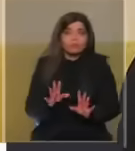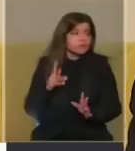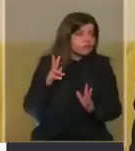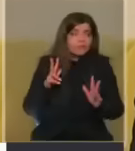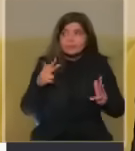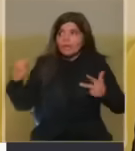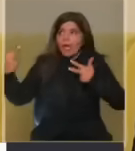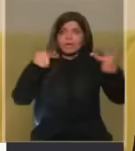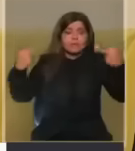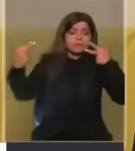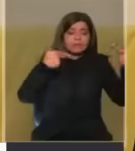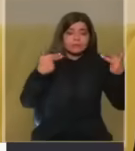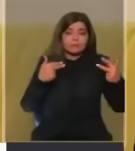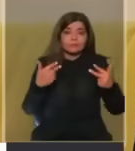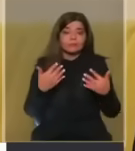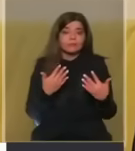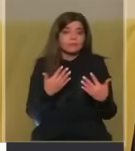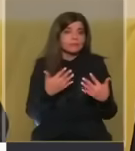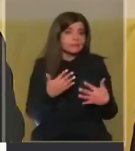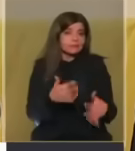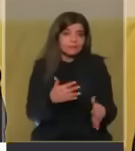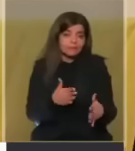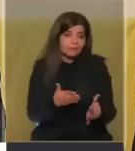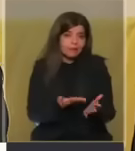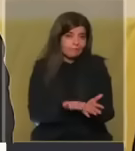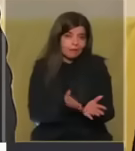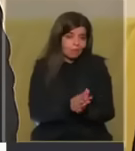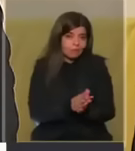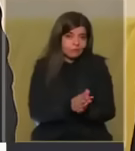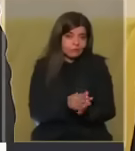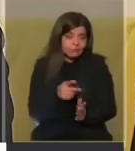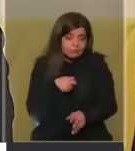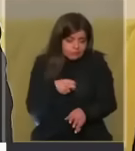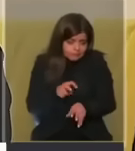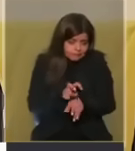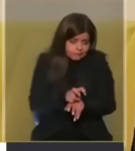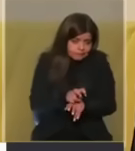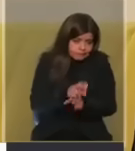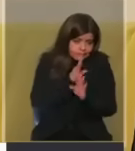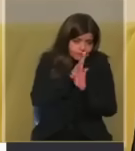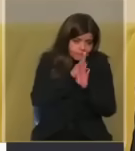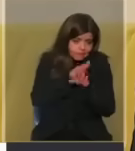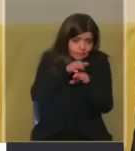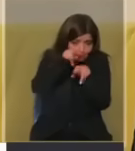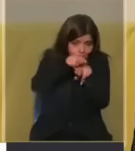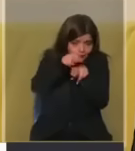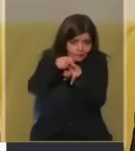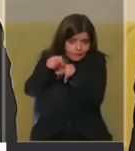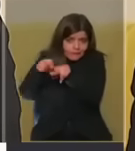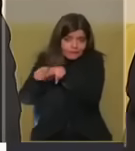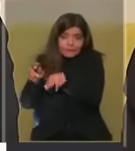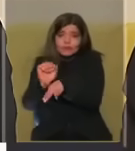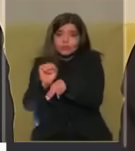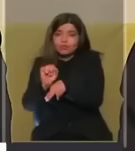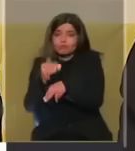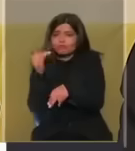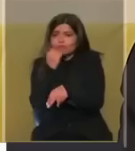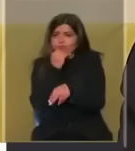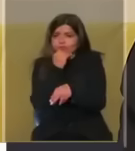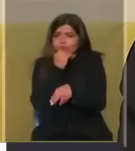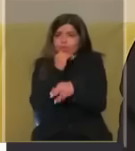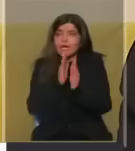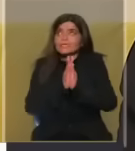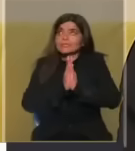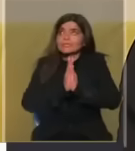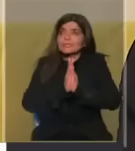a llegar pero en cualquier momento un disparo. Entonces íbamos todos en el suelo. Claro. Tirados en las camionetas, muy rápido, rezando.